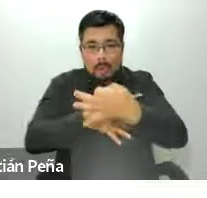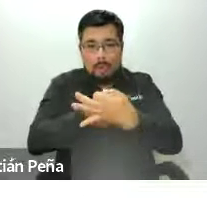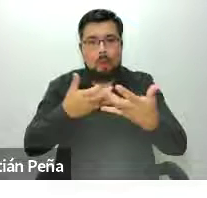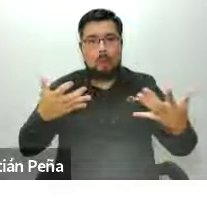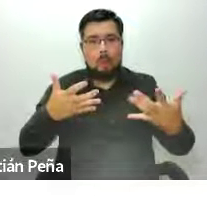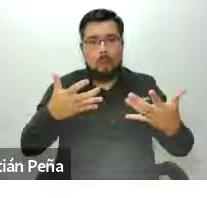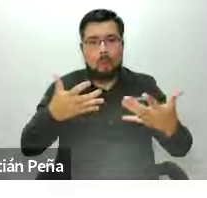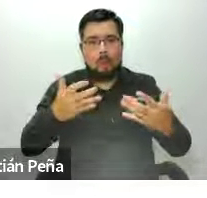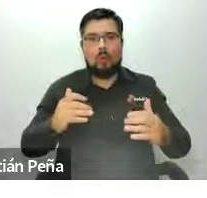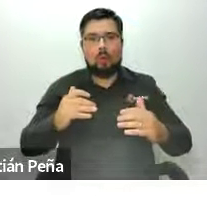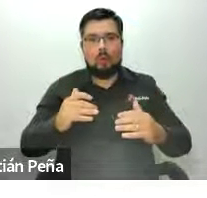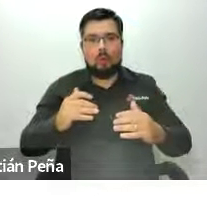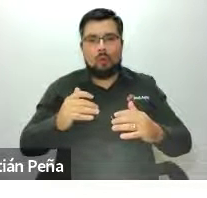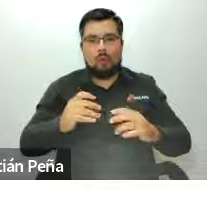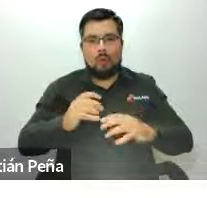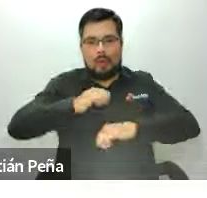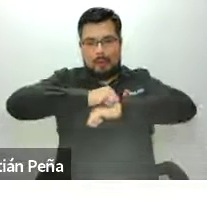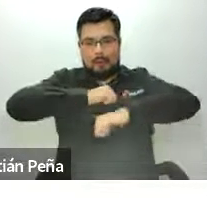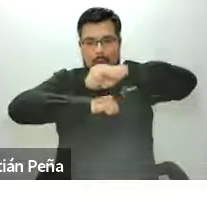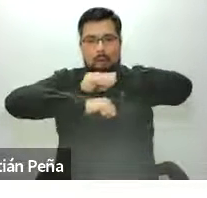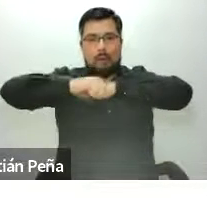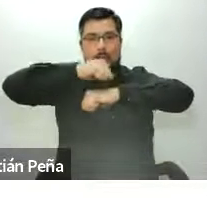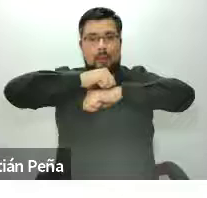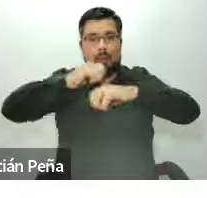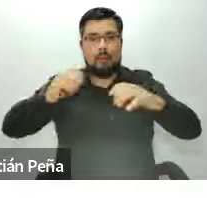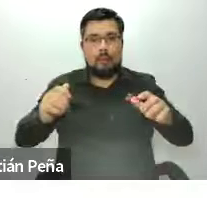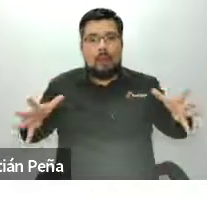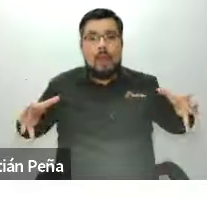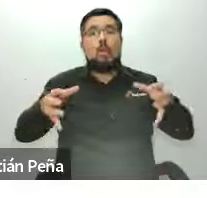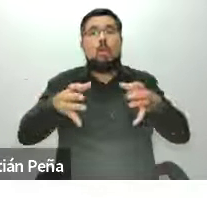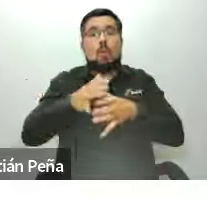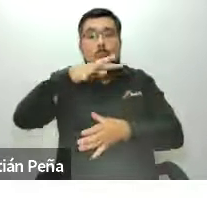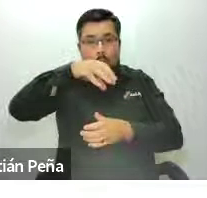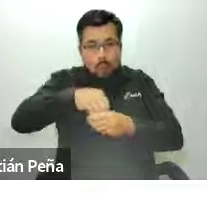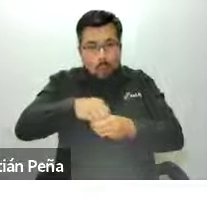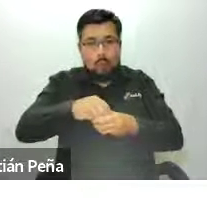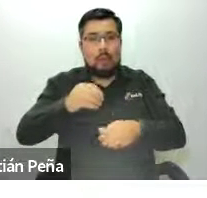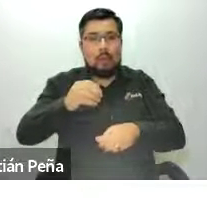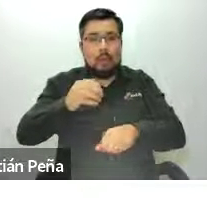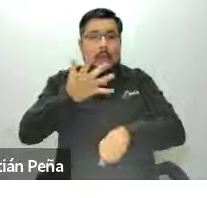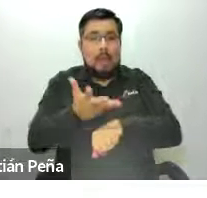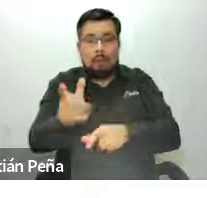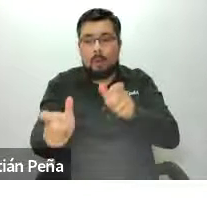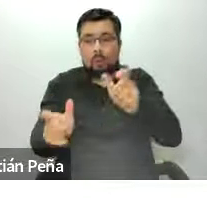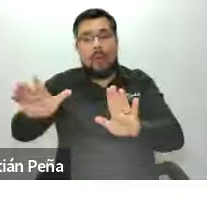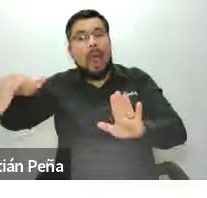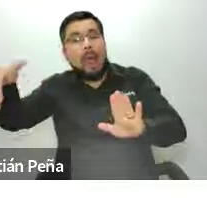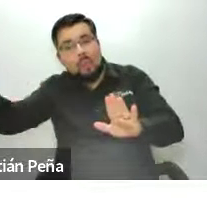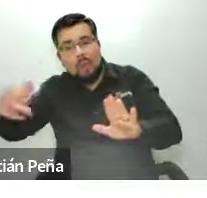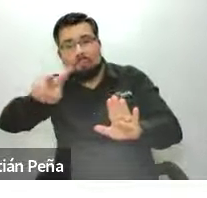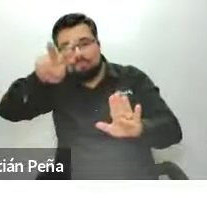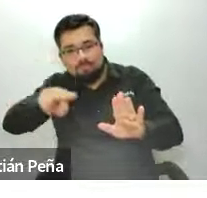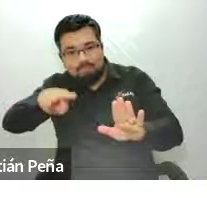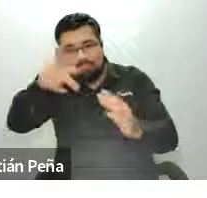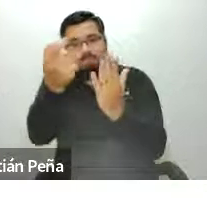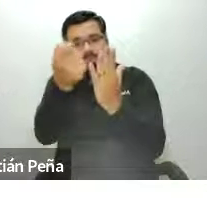de la universidad, que tenía también personas externas trabajando y pensando en esto, pero vino un gran cuestionamiento respecto de cómo entonces íbamos